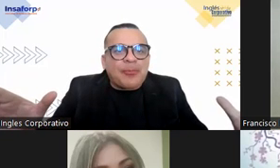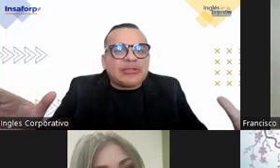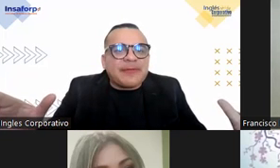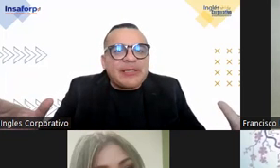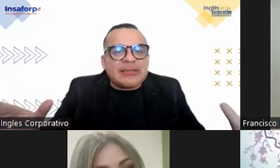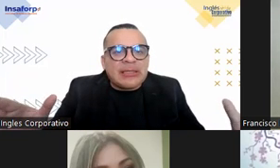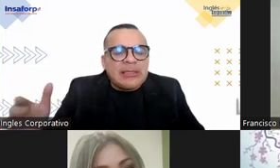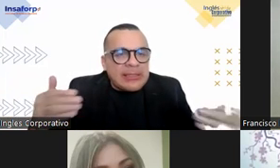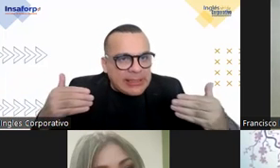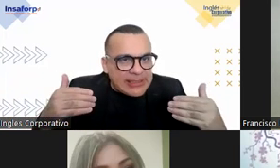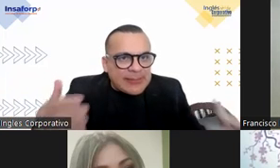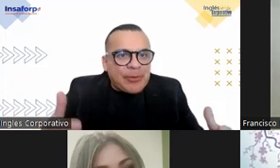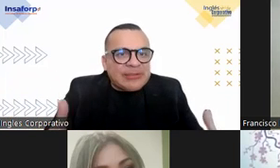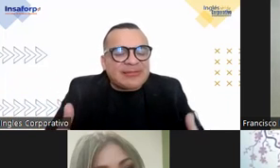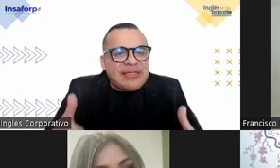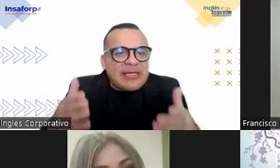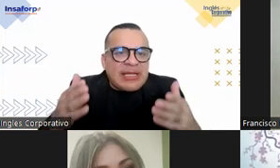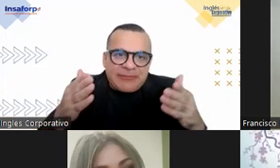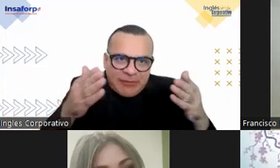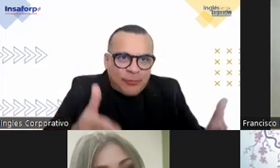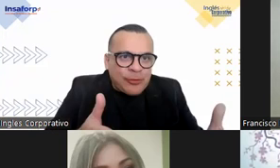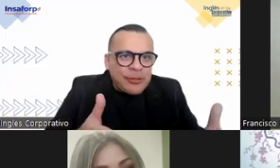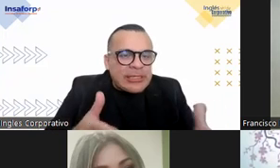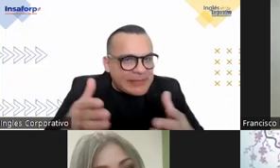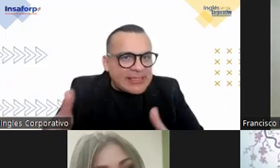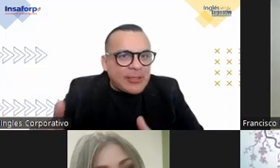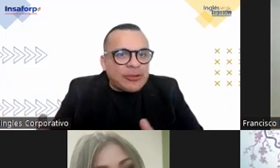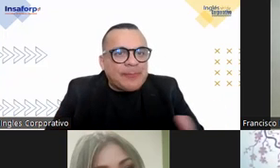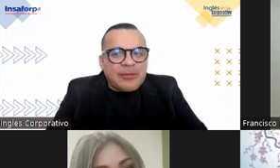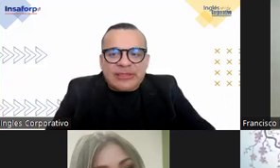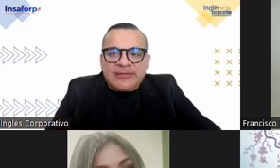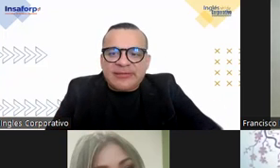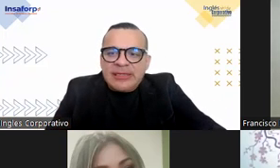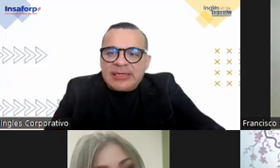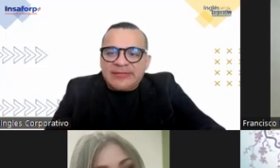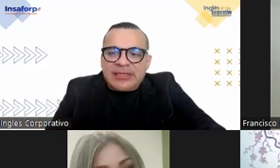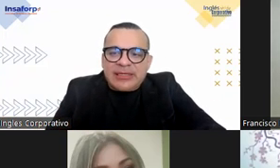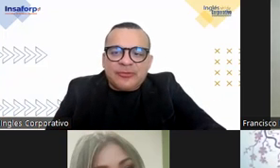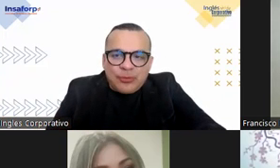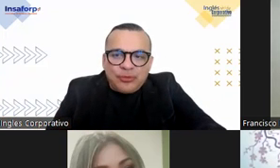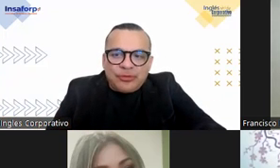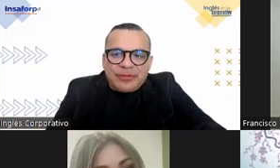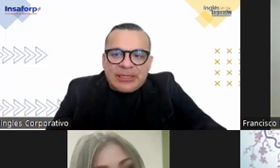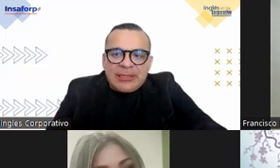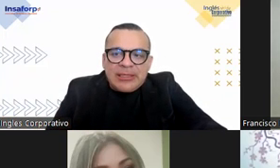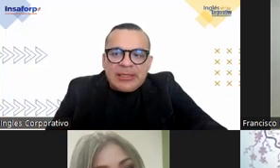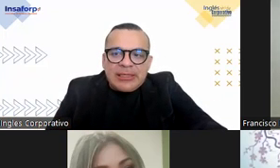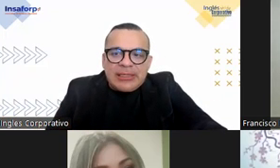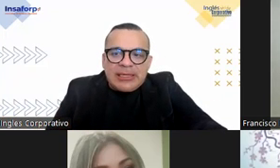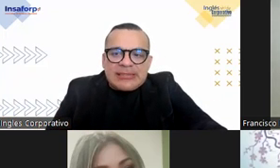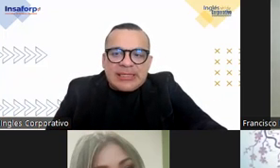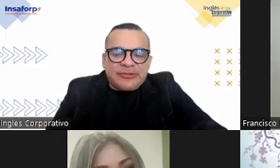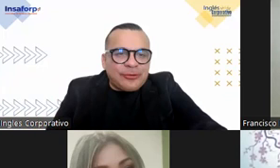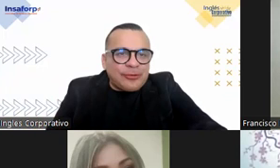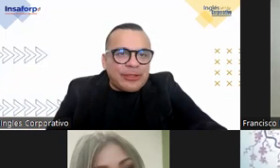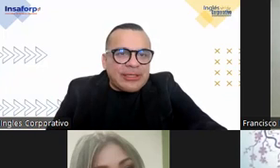tenga una puerta abierta y que esa puerta esté llena de favor y misericordia para ustedes. Así que es un gusto, ¿verdad?